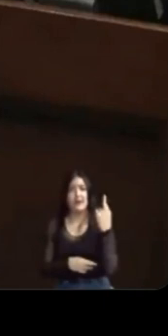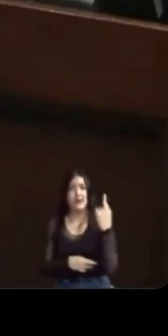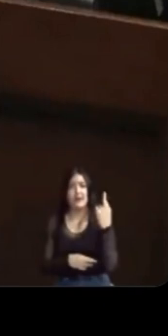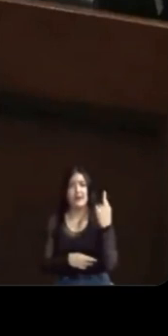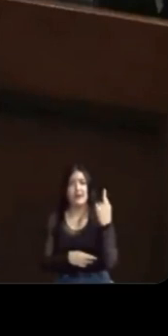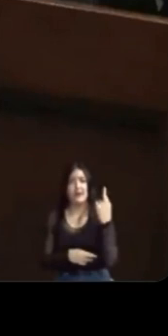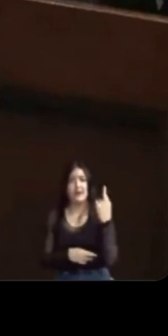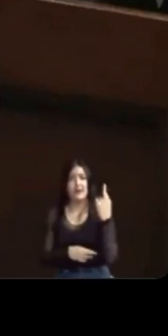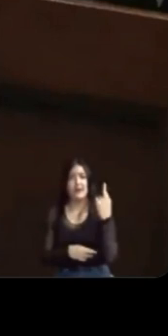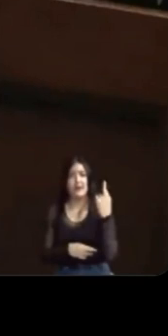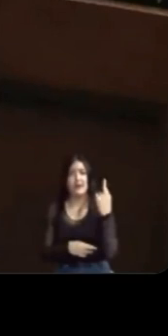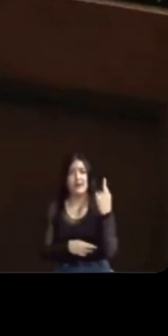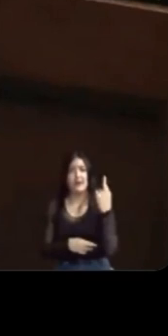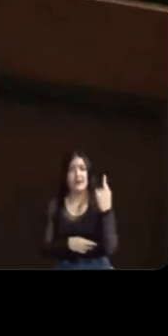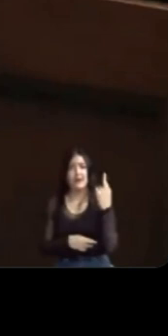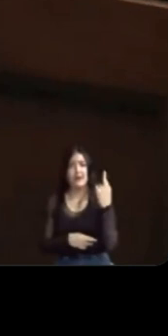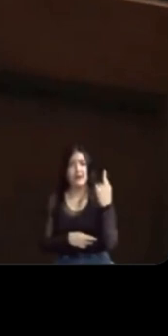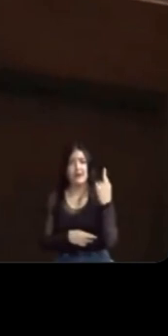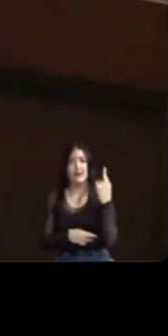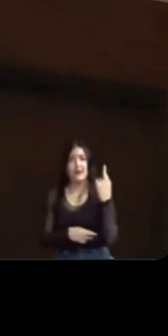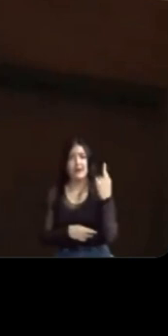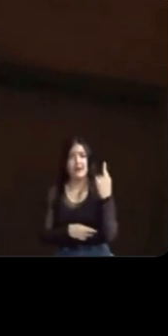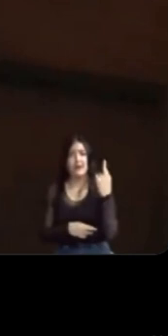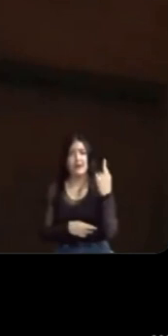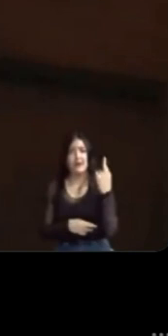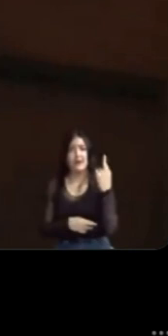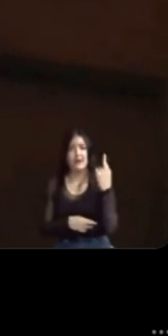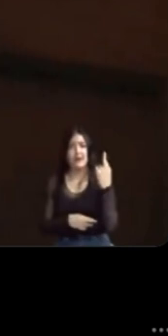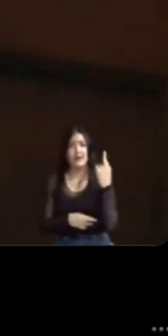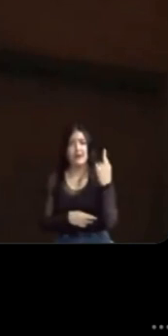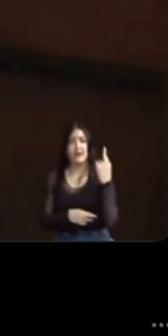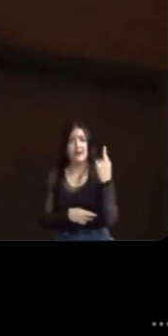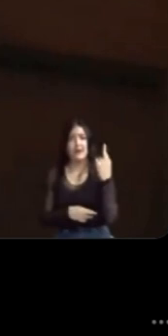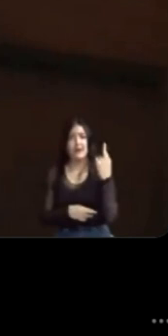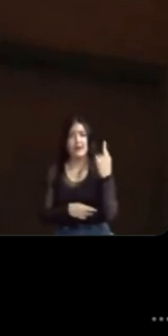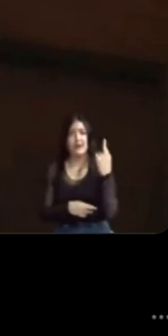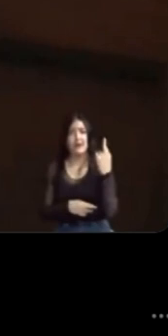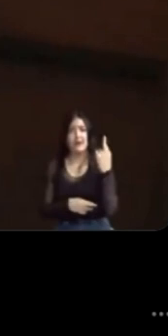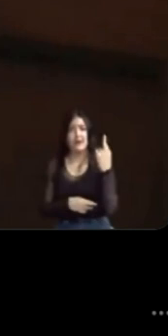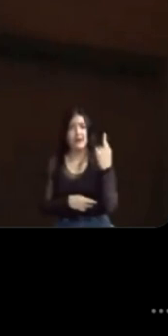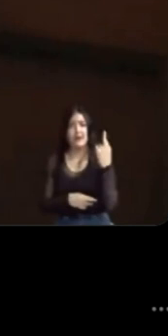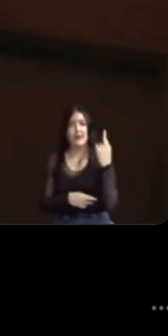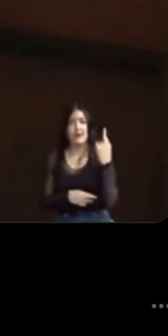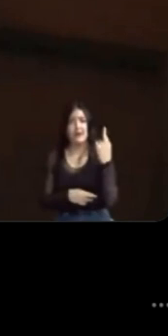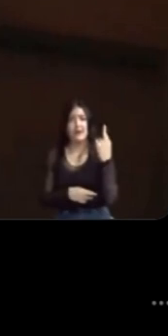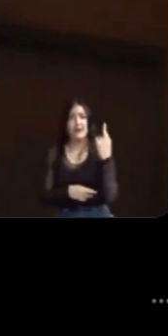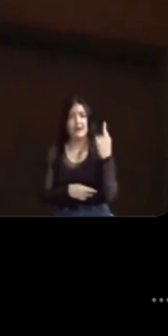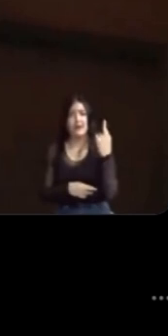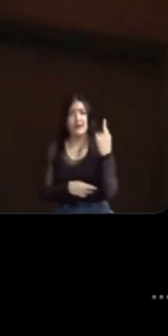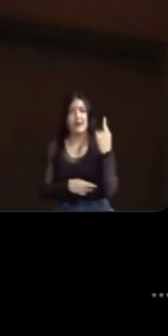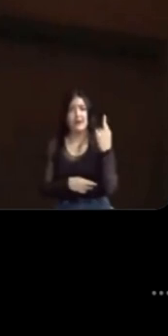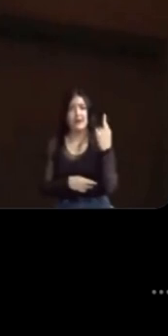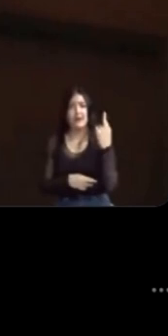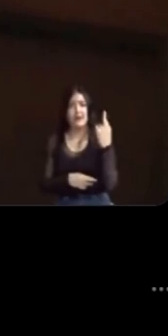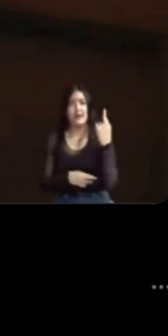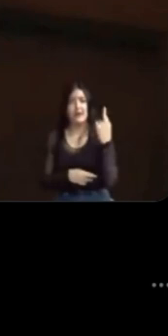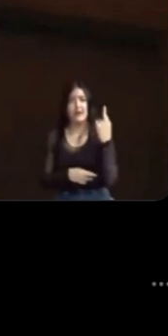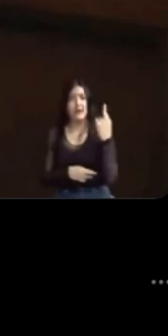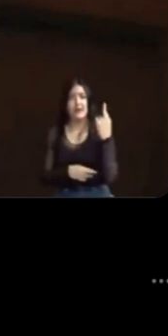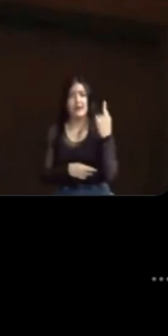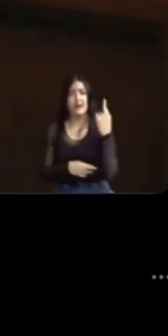ancestros libaneses, me duele hoy la guerra que se desata en el Medio Oriente. Pero al mismo